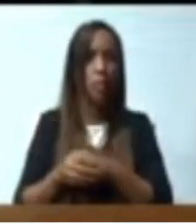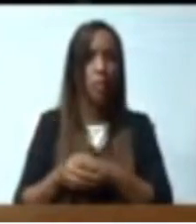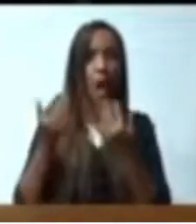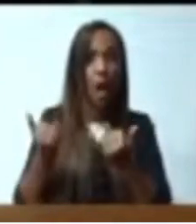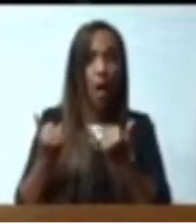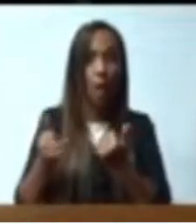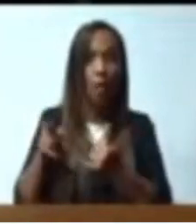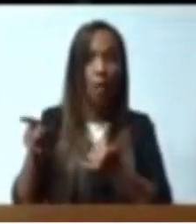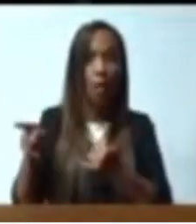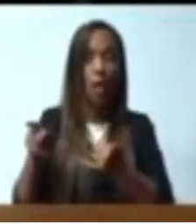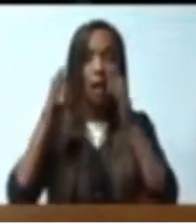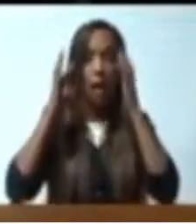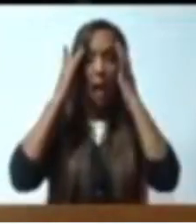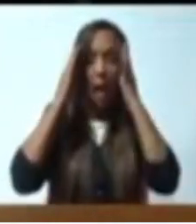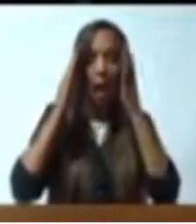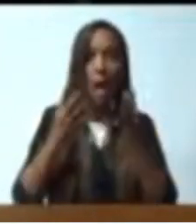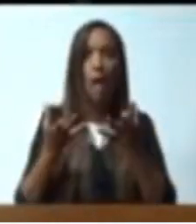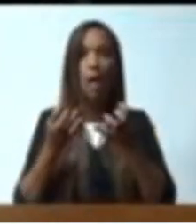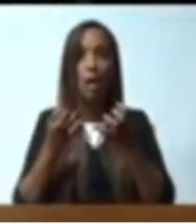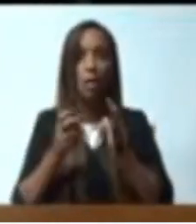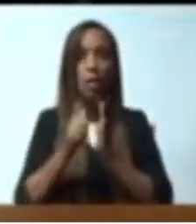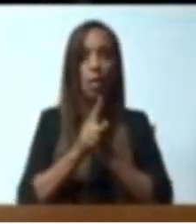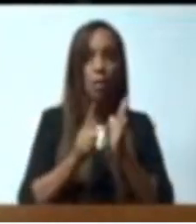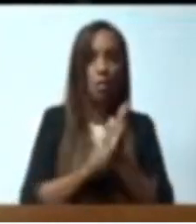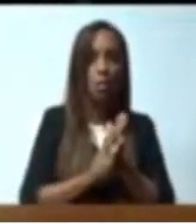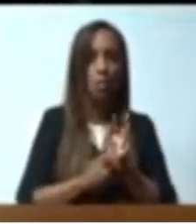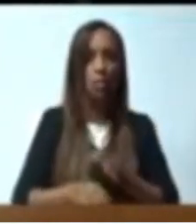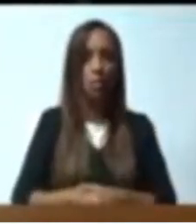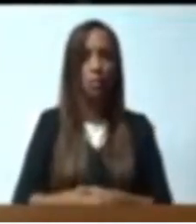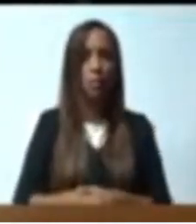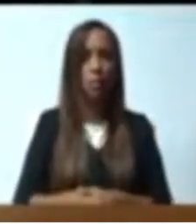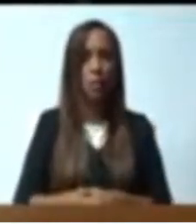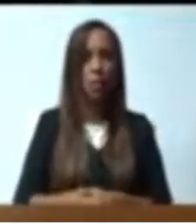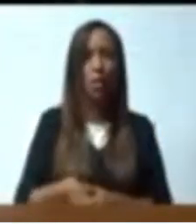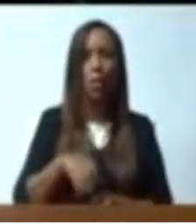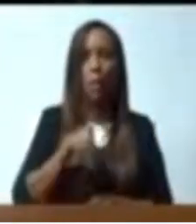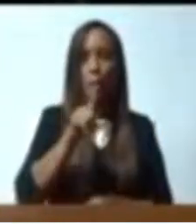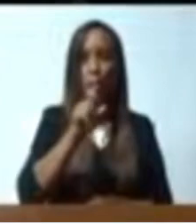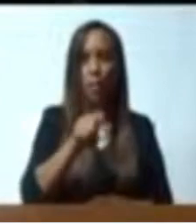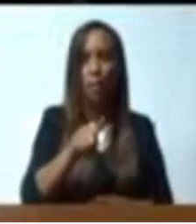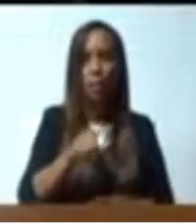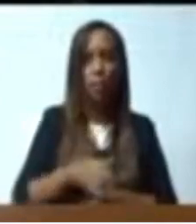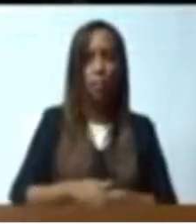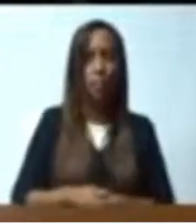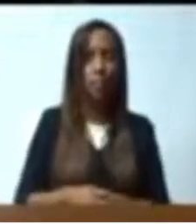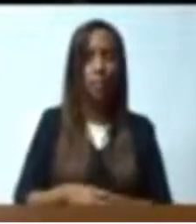preocupación porque la Cámara de Cuentas tenga un marco jurídico